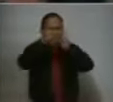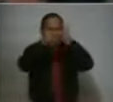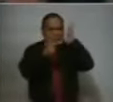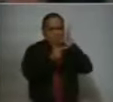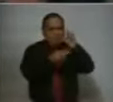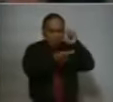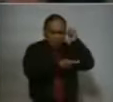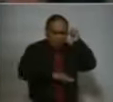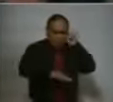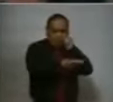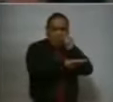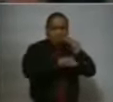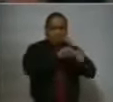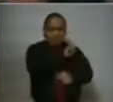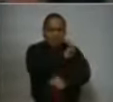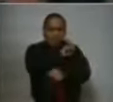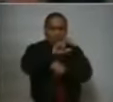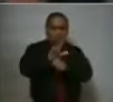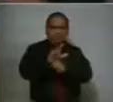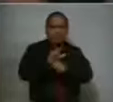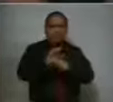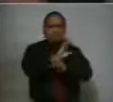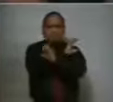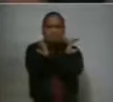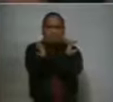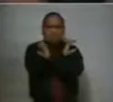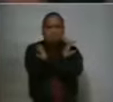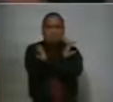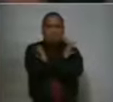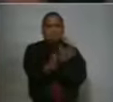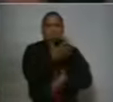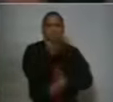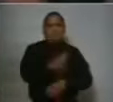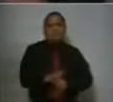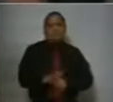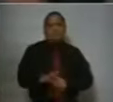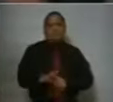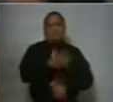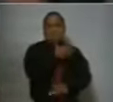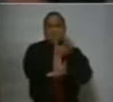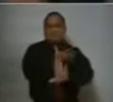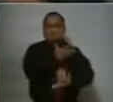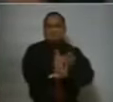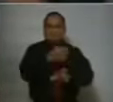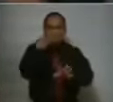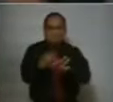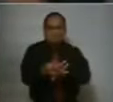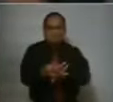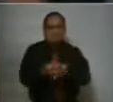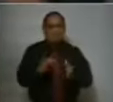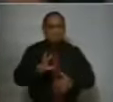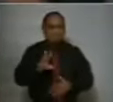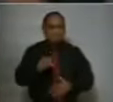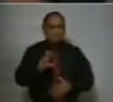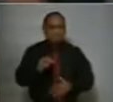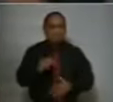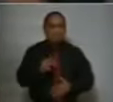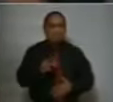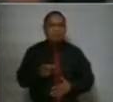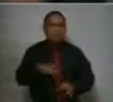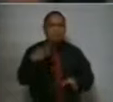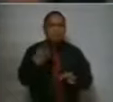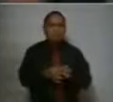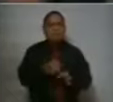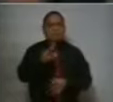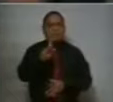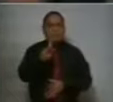la especialidad. No todas las conductas se encuadran en 10, 11 delitos. En realidad debe aplicarse al tipo penal perfectamente aplicable, salvo